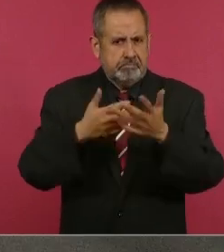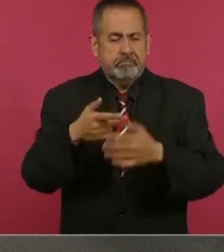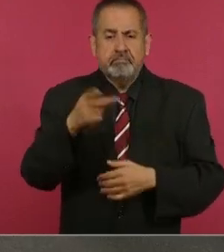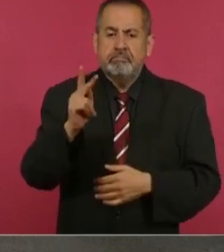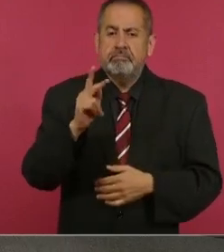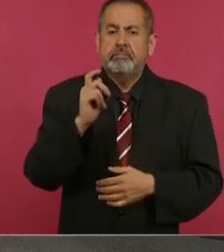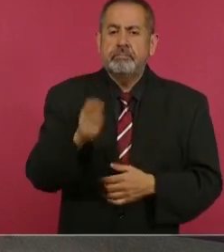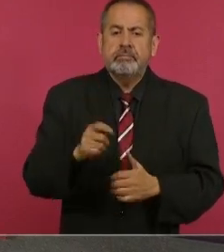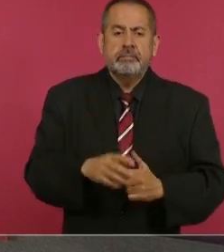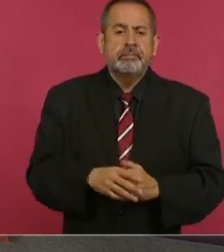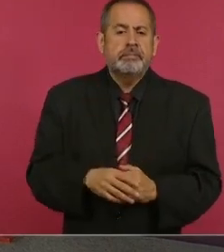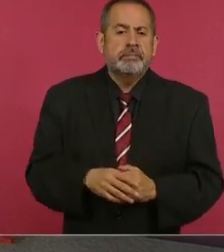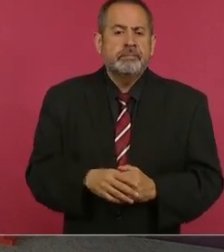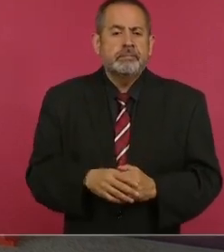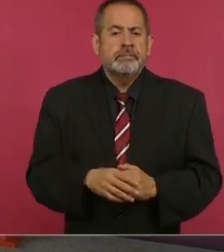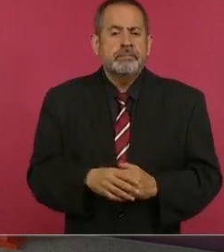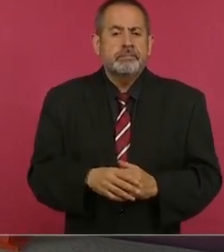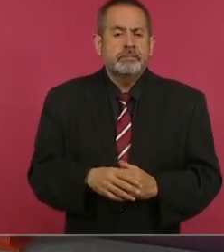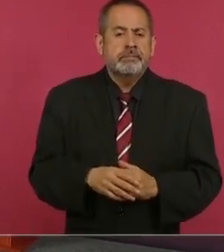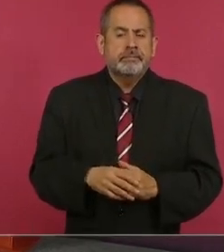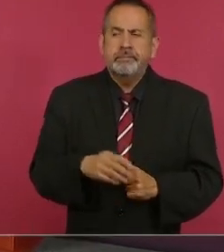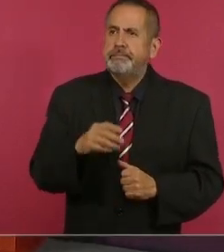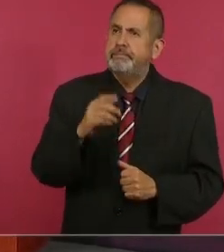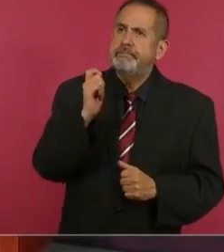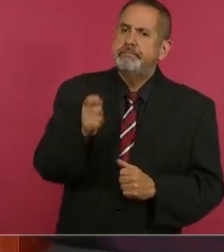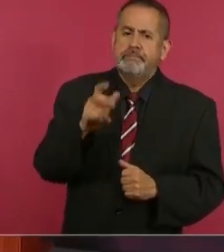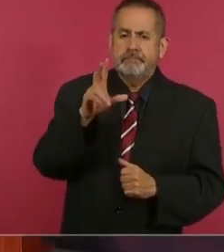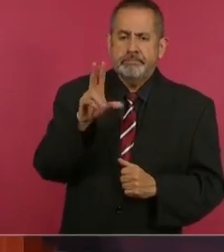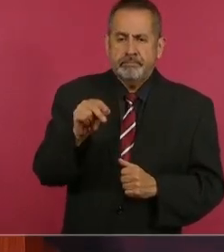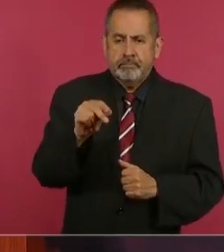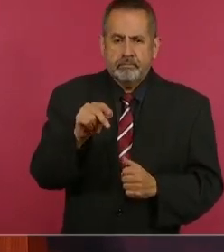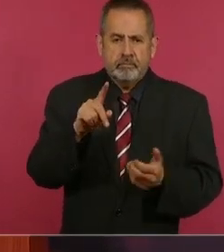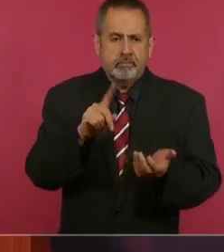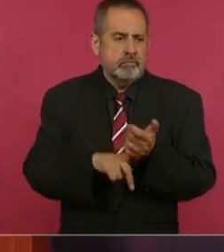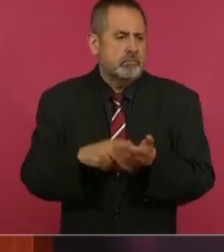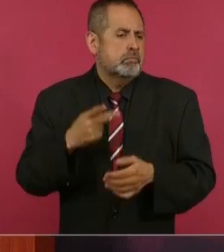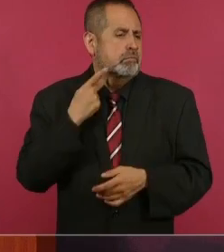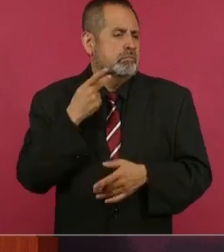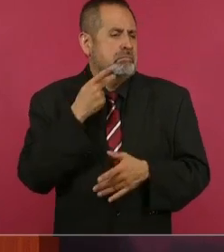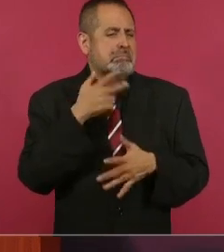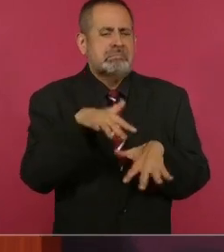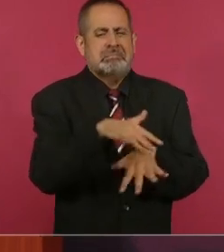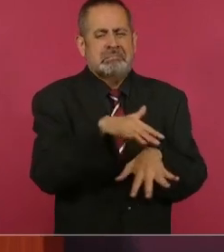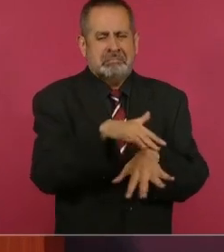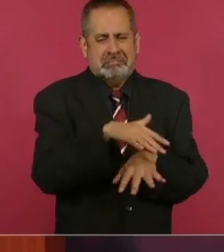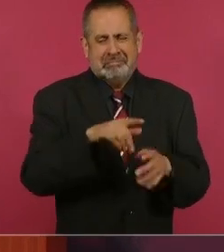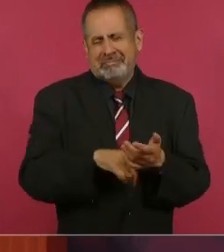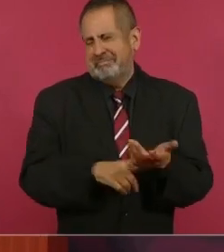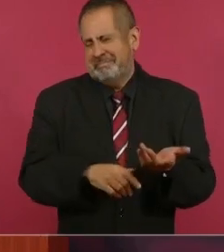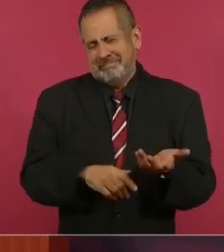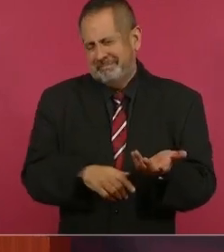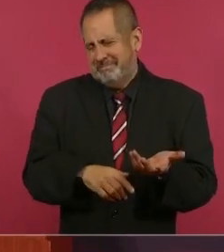pero que no nos metamos en la politiquería, porque